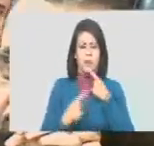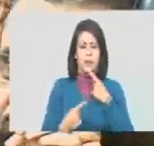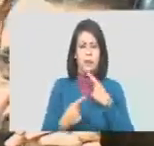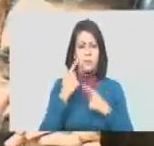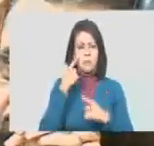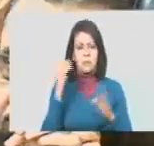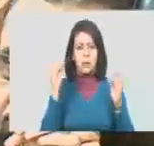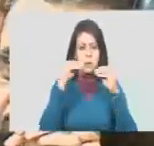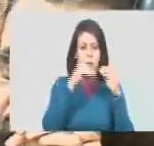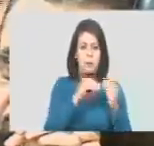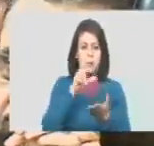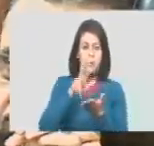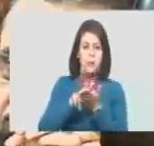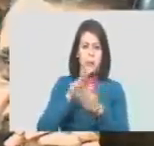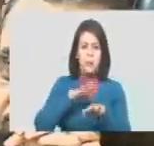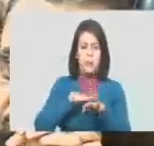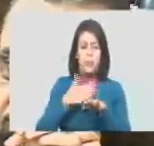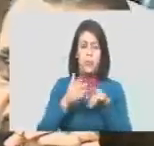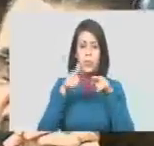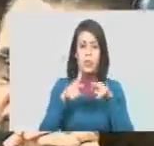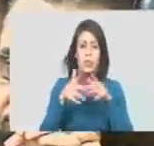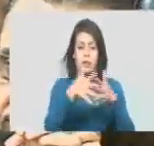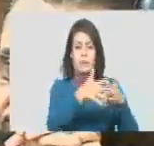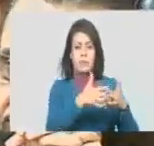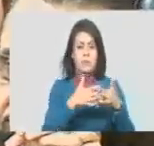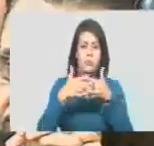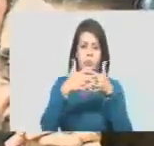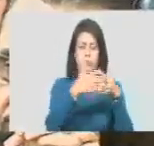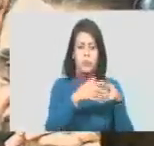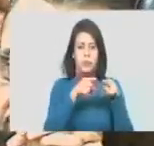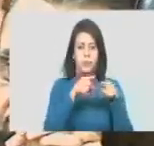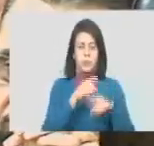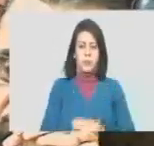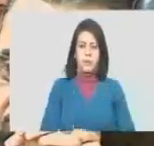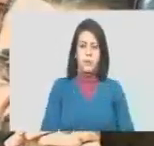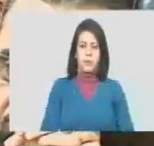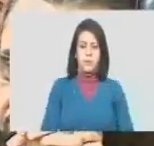acontecimiento? Porque el imperialismo de los Estados Unidos